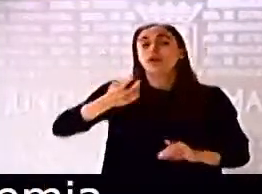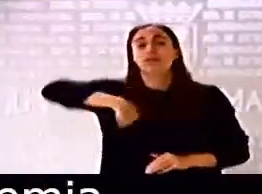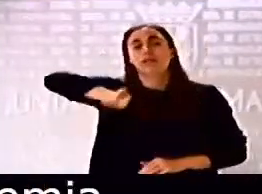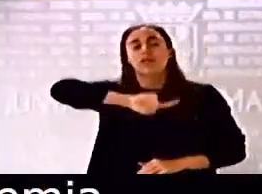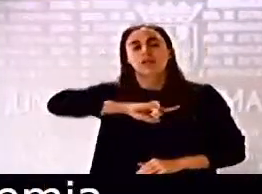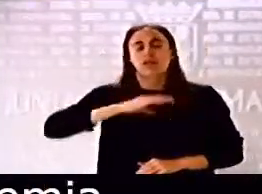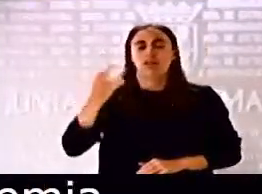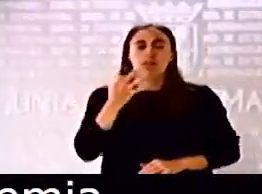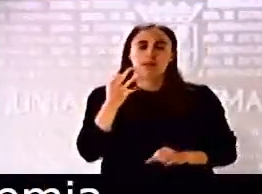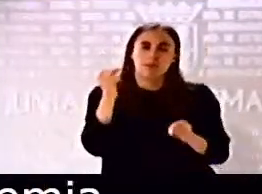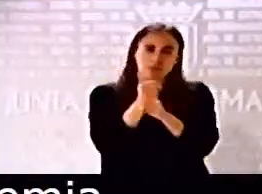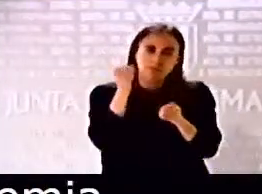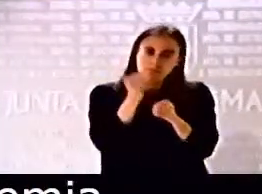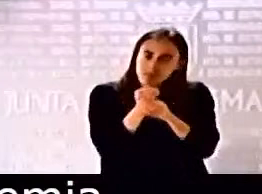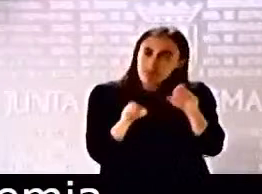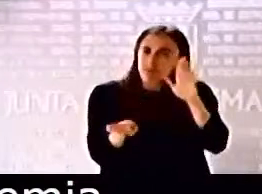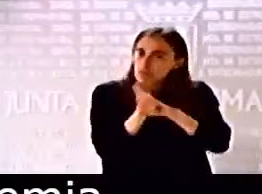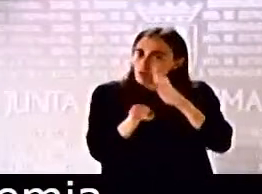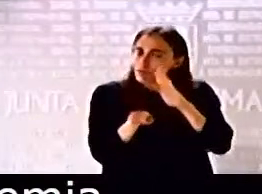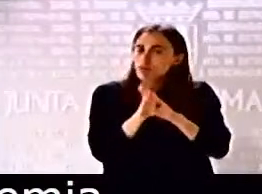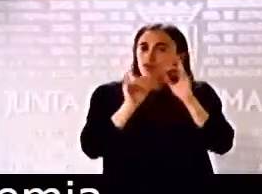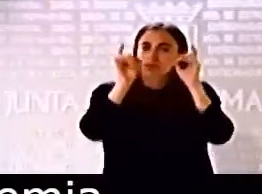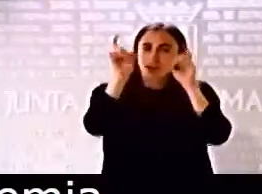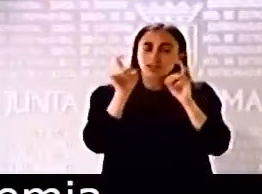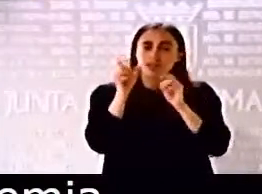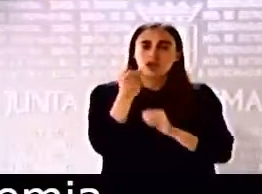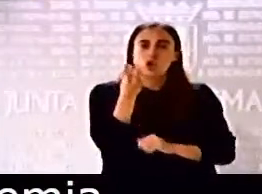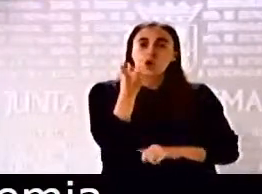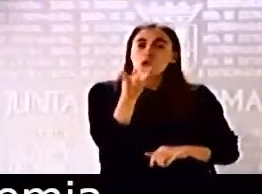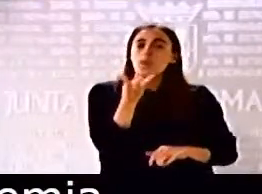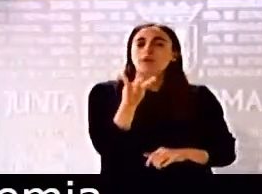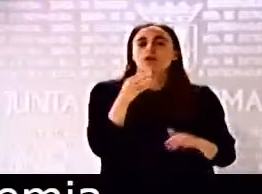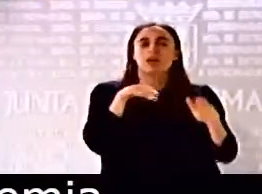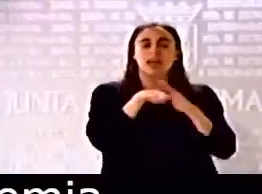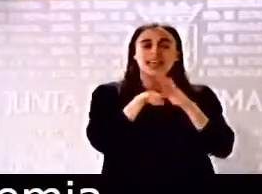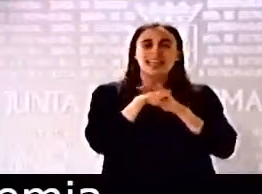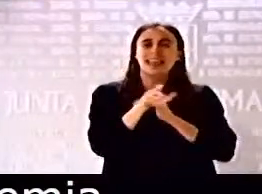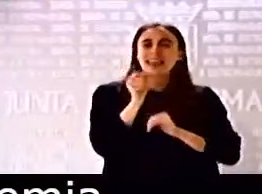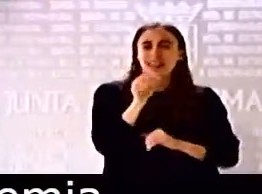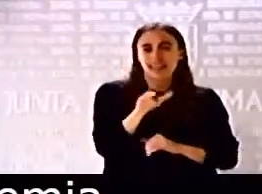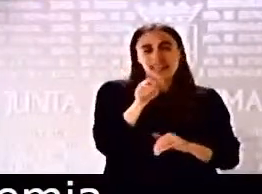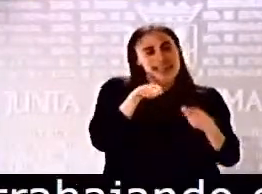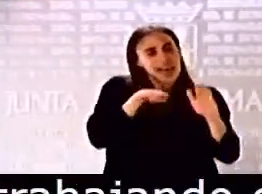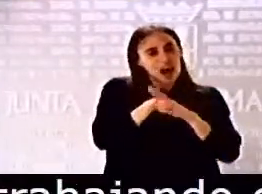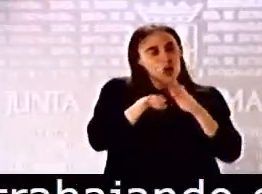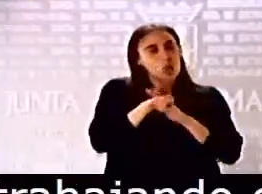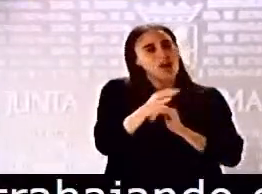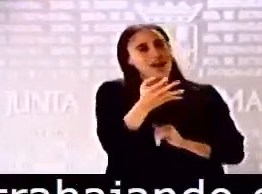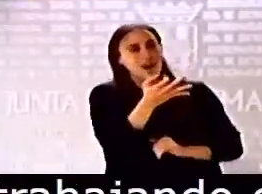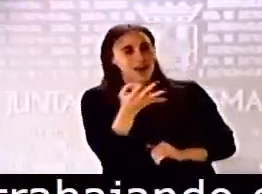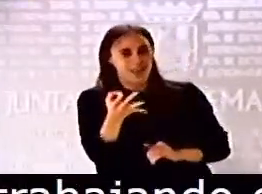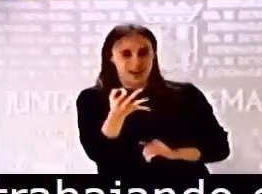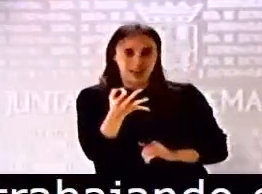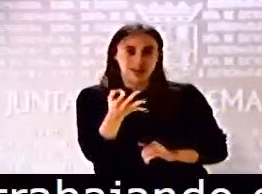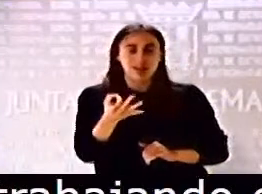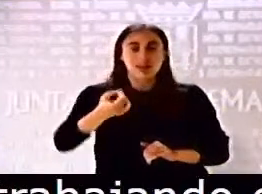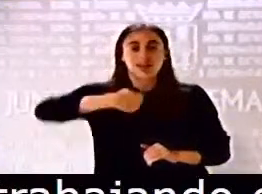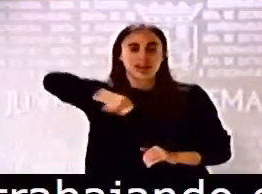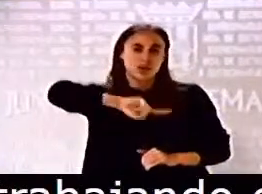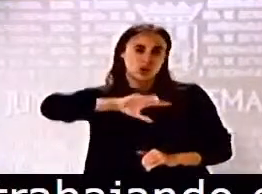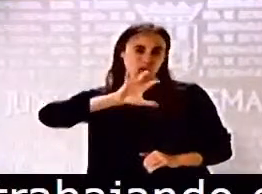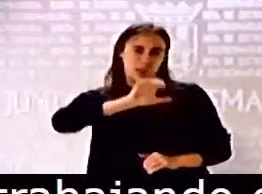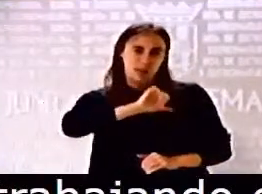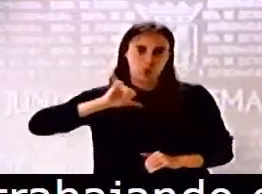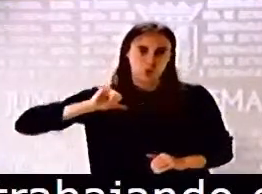seguir trabajando en mantener unas cifras de incidencia acumulada adecuadas dentro de nuestra